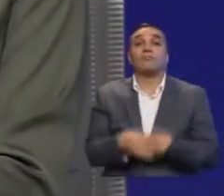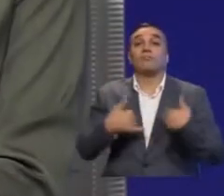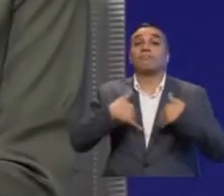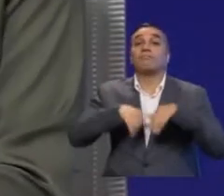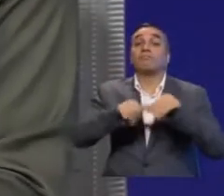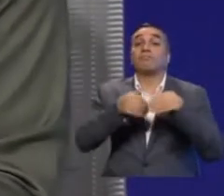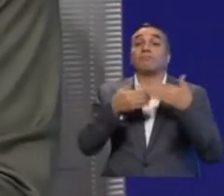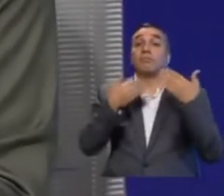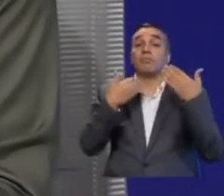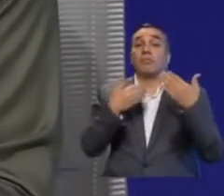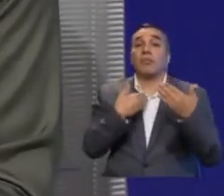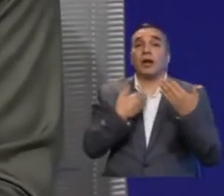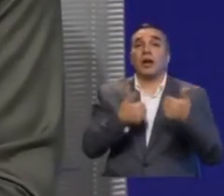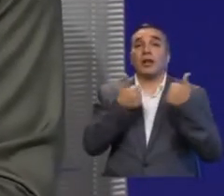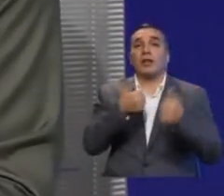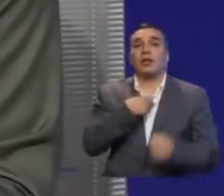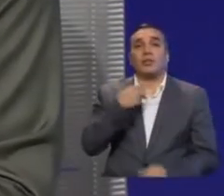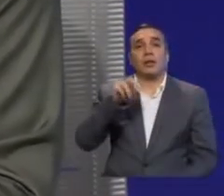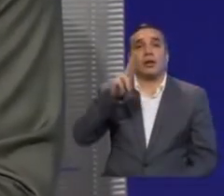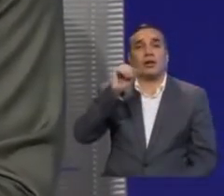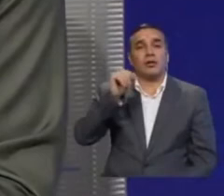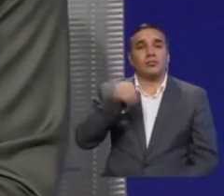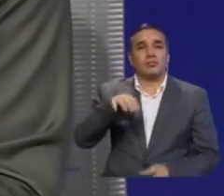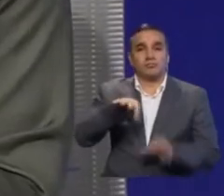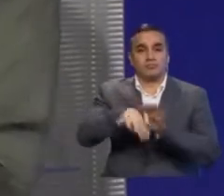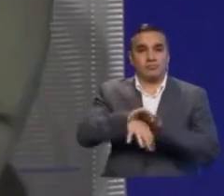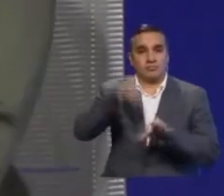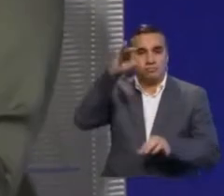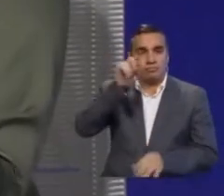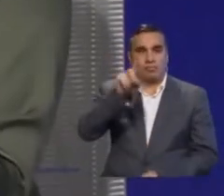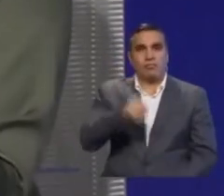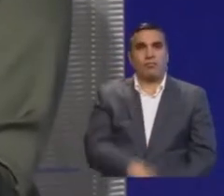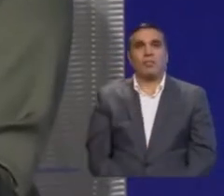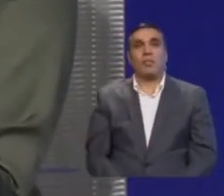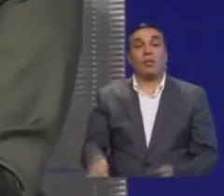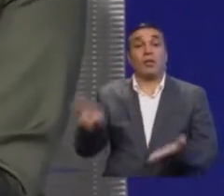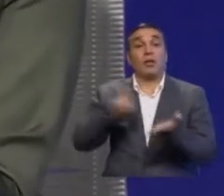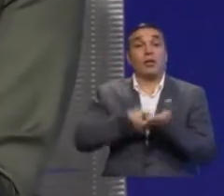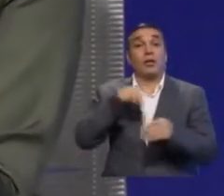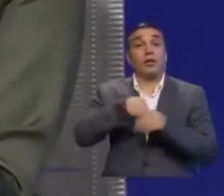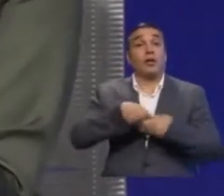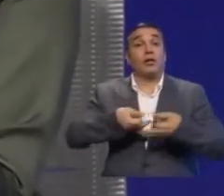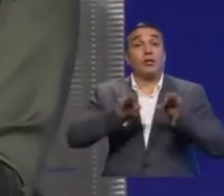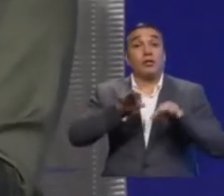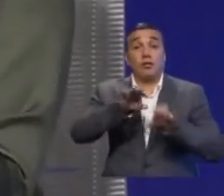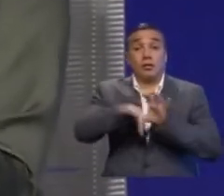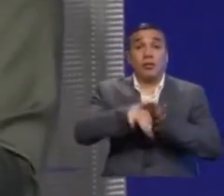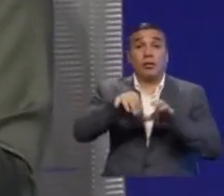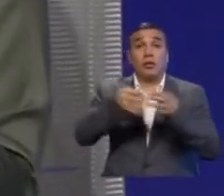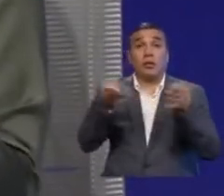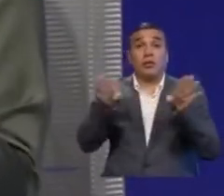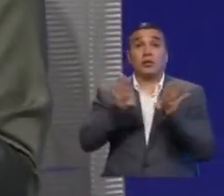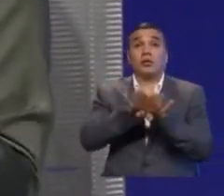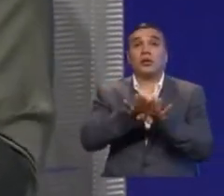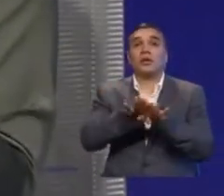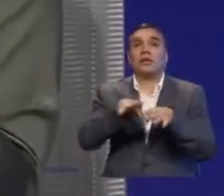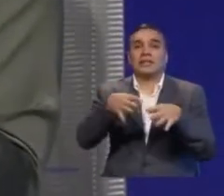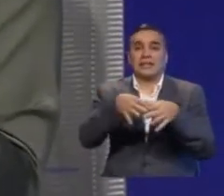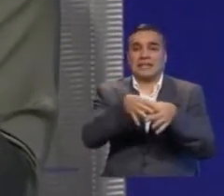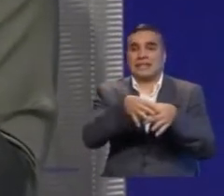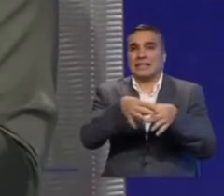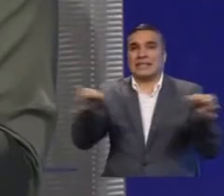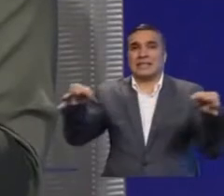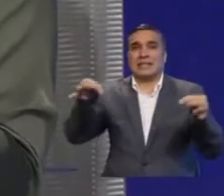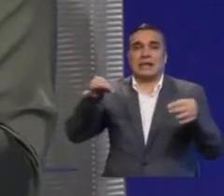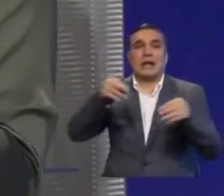candidato Pedro Freile. Vamos a sacar su sobre. Reiteramos que esta modalidad de los sobres cerrados, están sellados, han